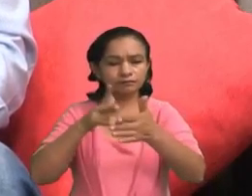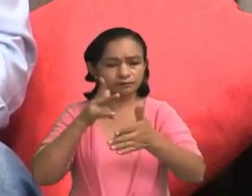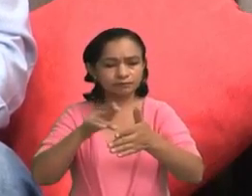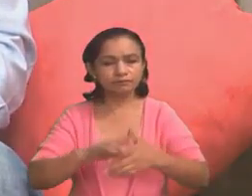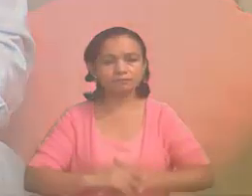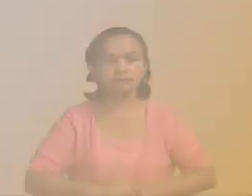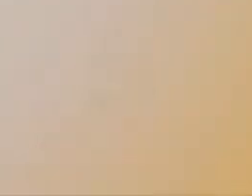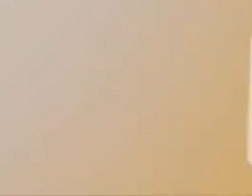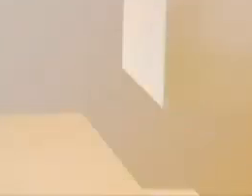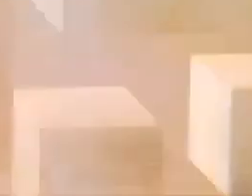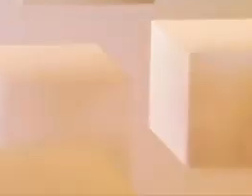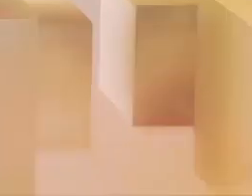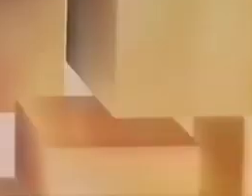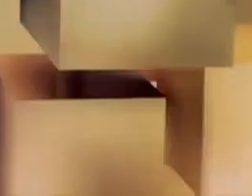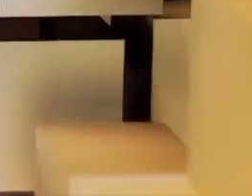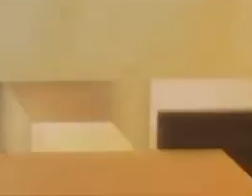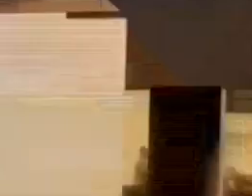volvemos.